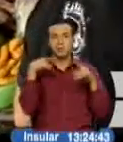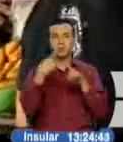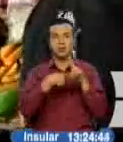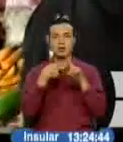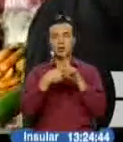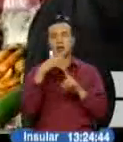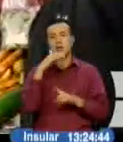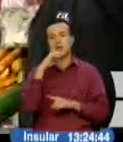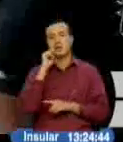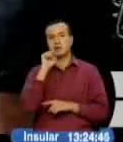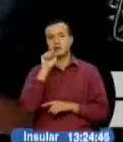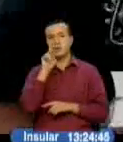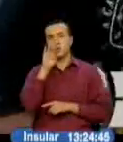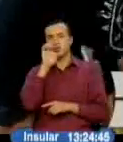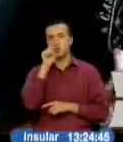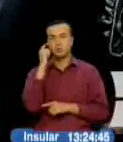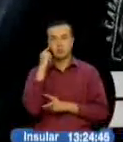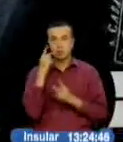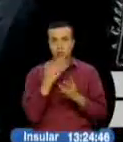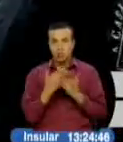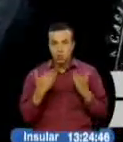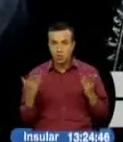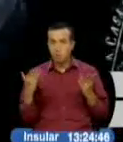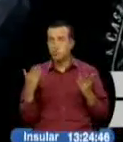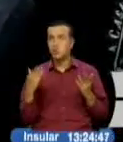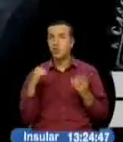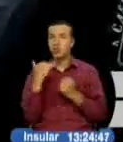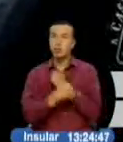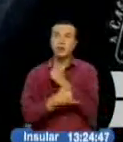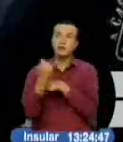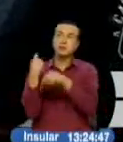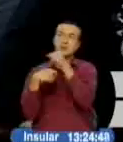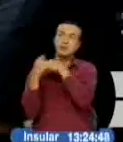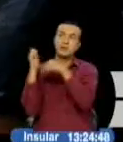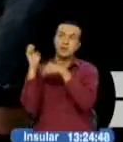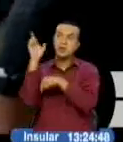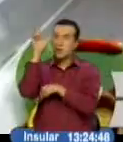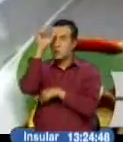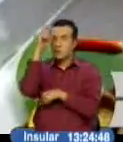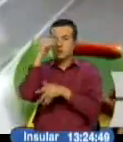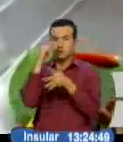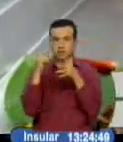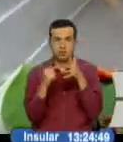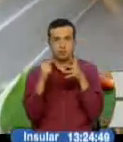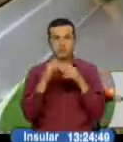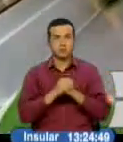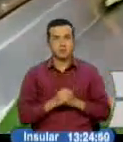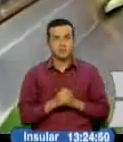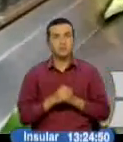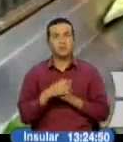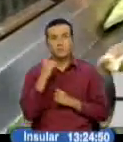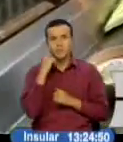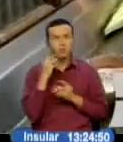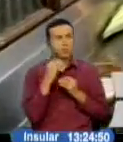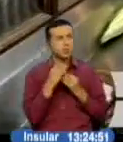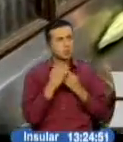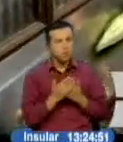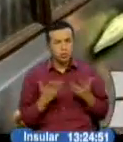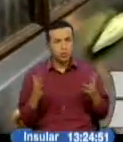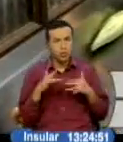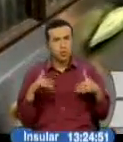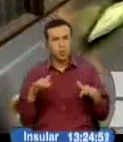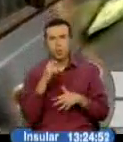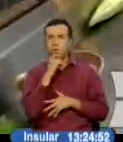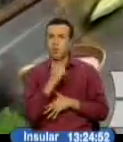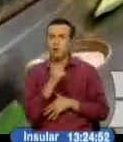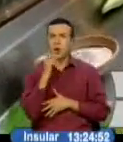Sauces 9 con el fin de conocer los productos de la oferta exportable ecuatoriana hacia Alemania. para Unurelsi, conocer la variedad de productos hace de